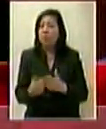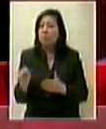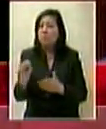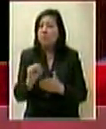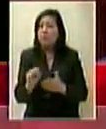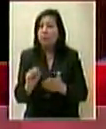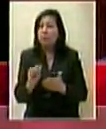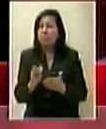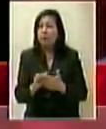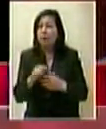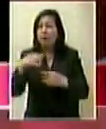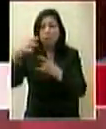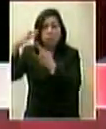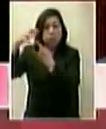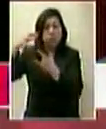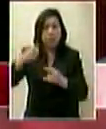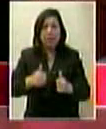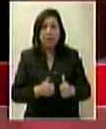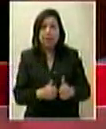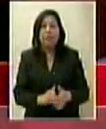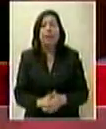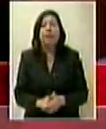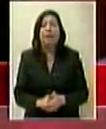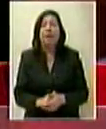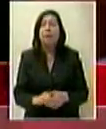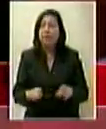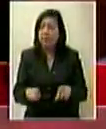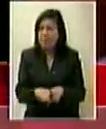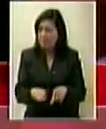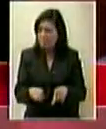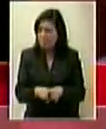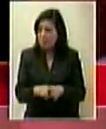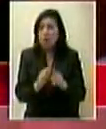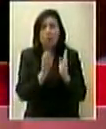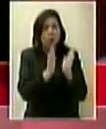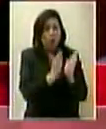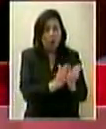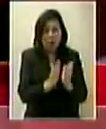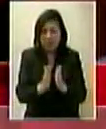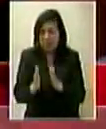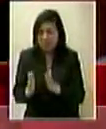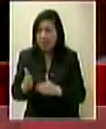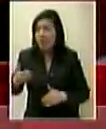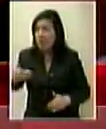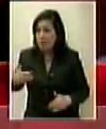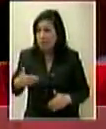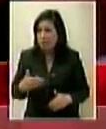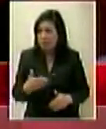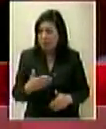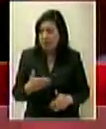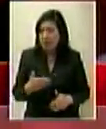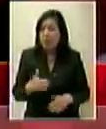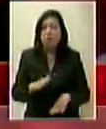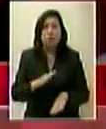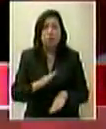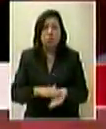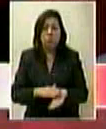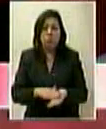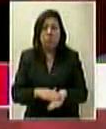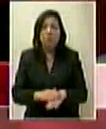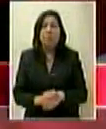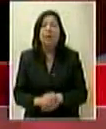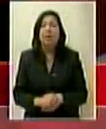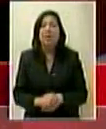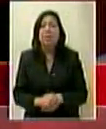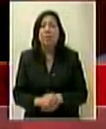sistema satelital de seguimiento. Vamos a continuar con el ordenamiento pesquero y en relación a la última